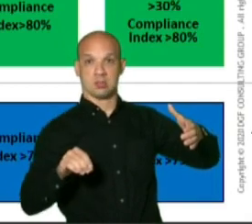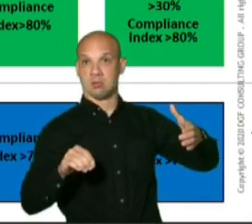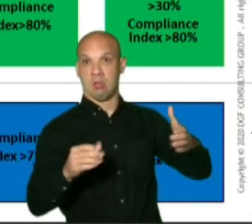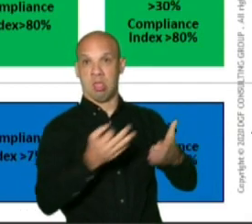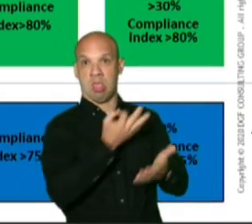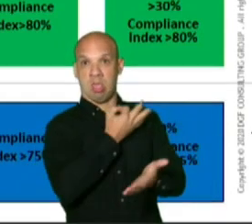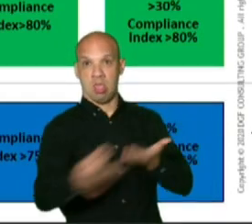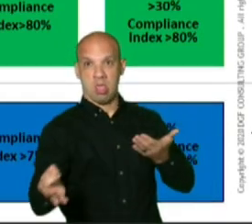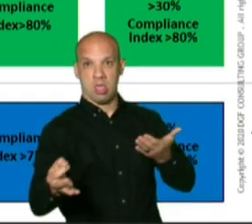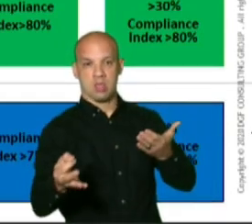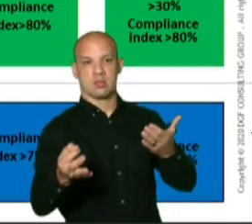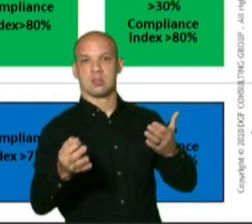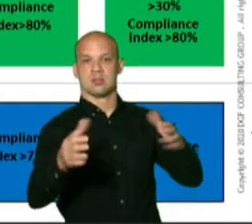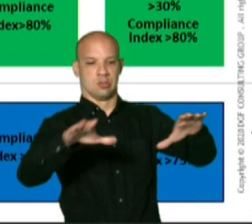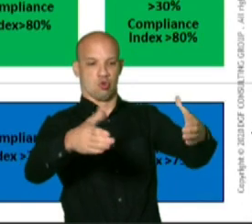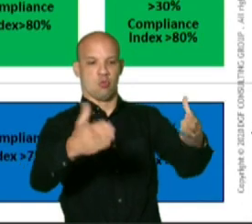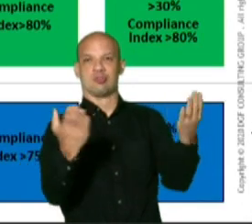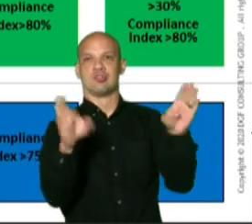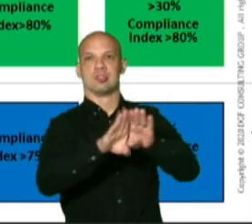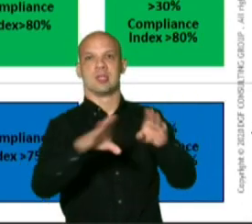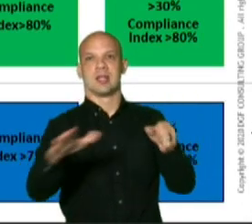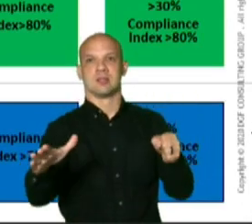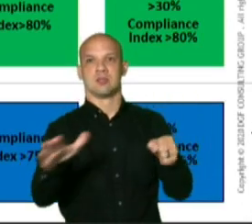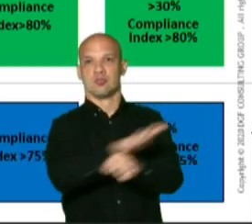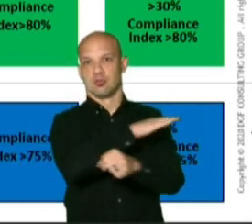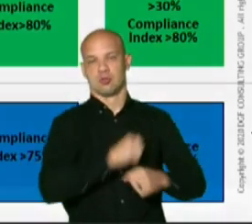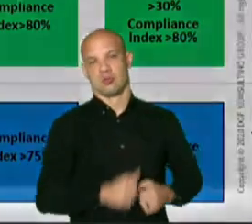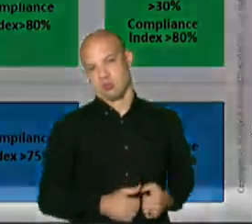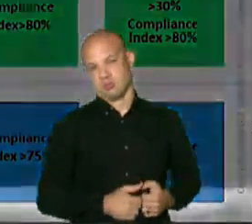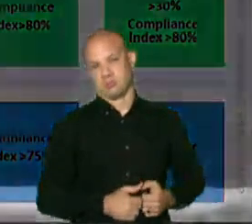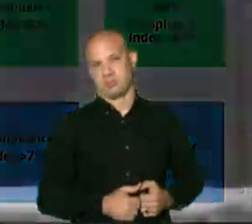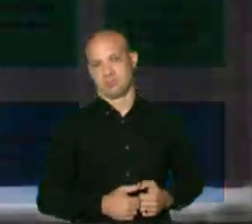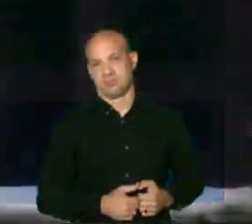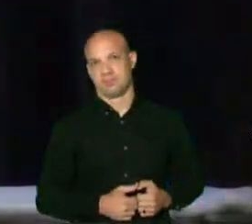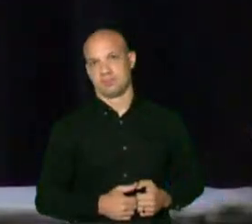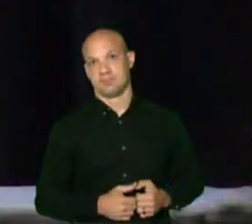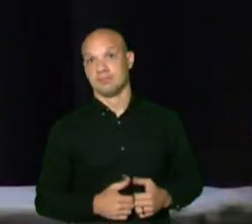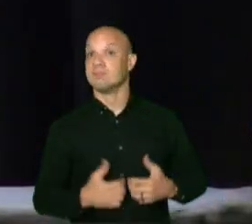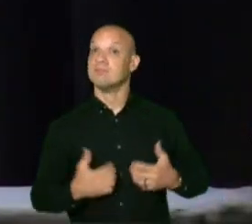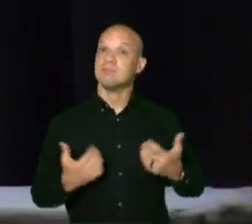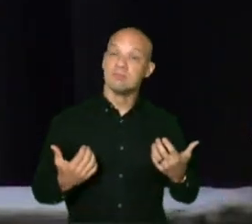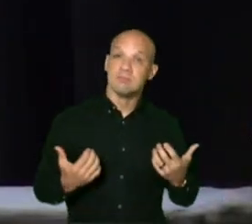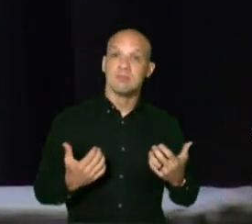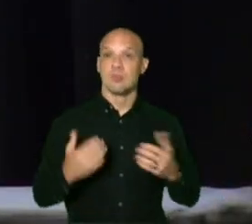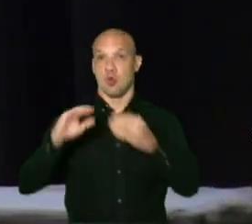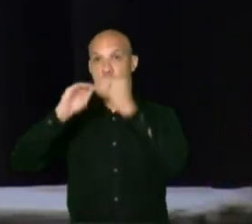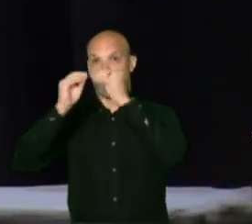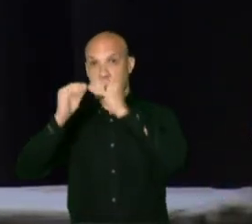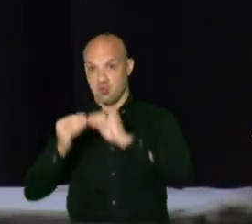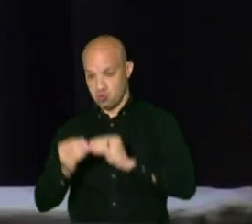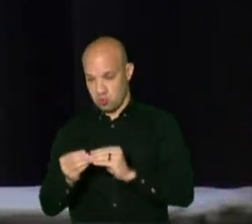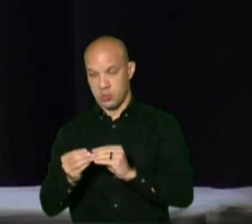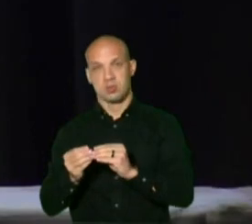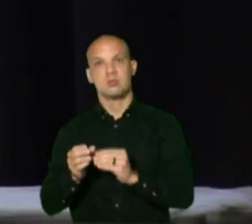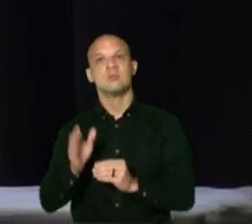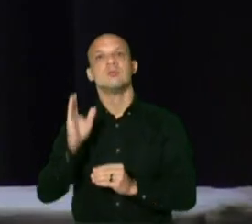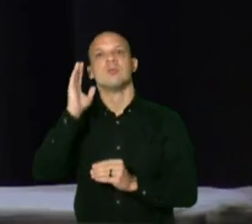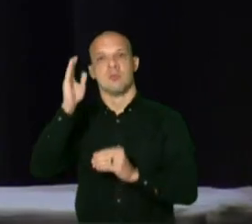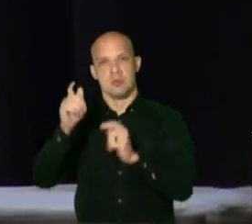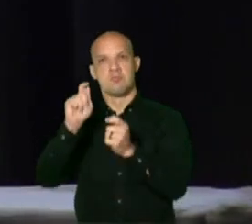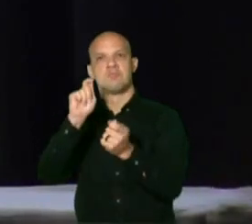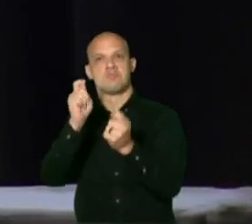cierra. También es importante mencionar que todos los índices se ajustan conforme a la condición de riesgo